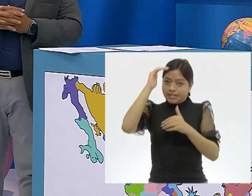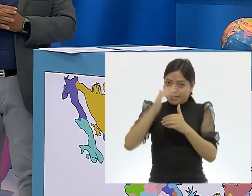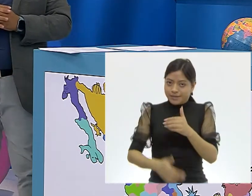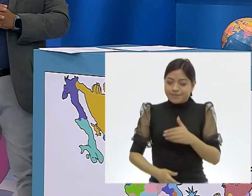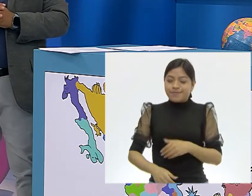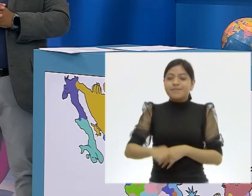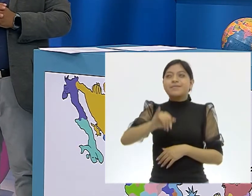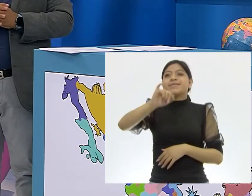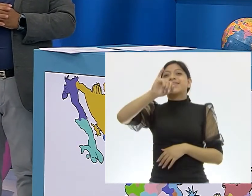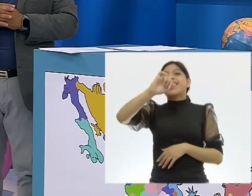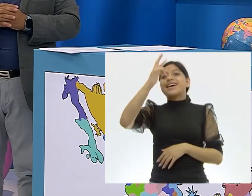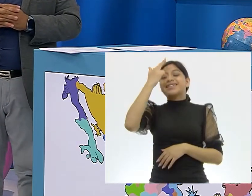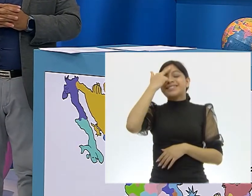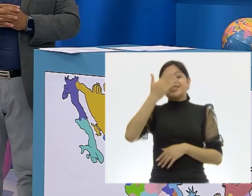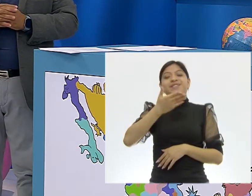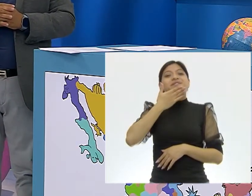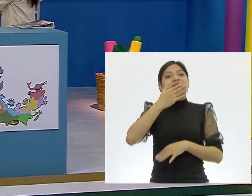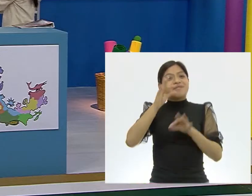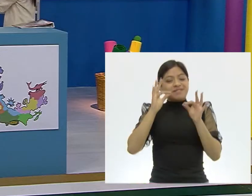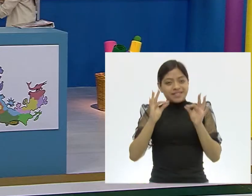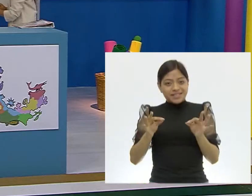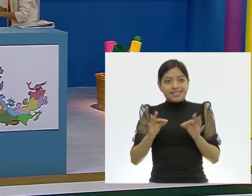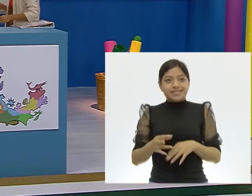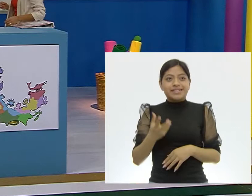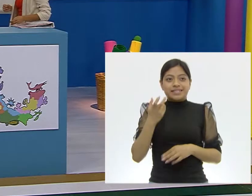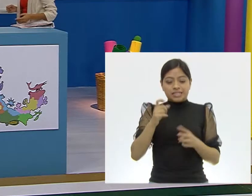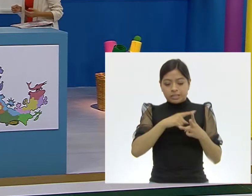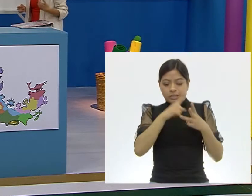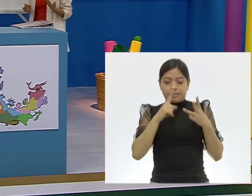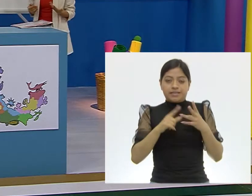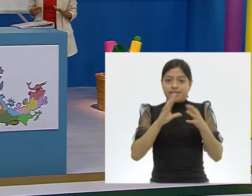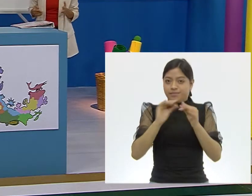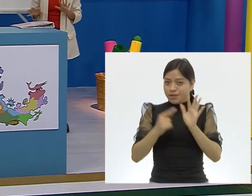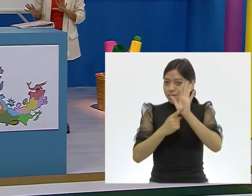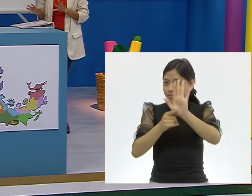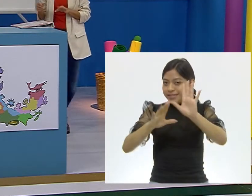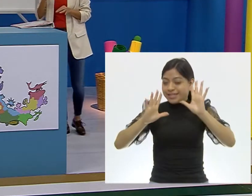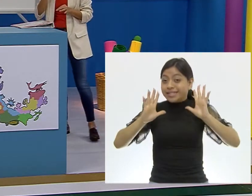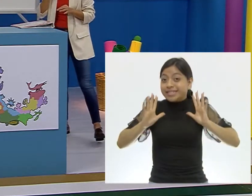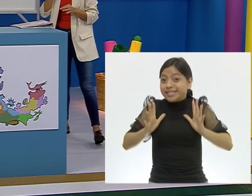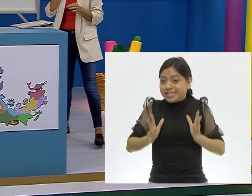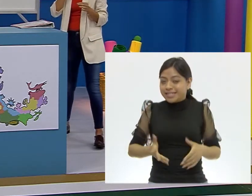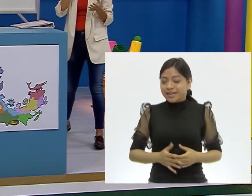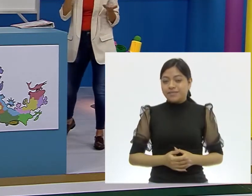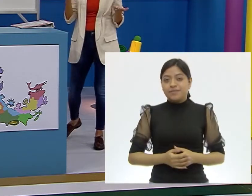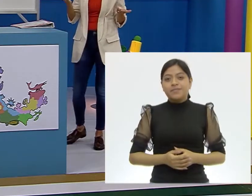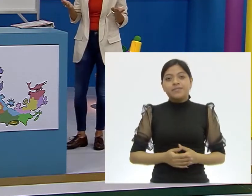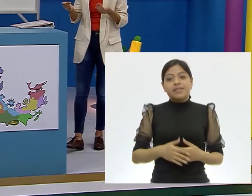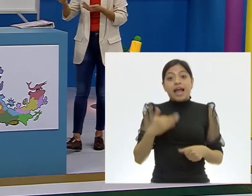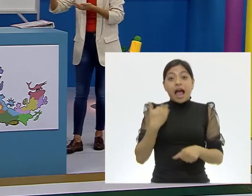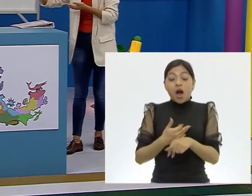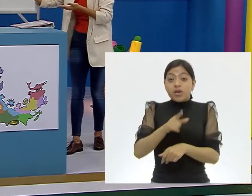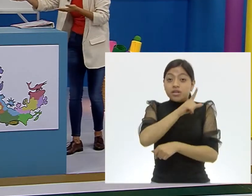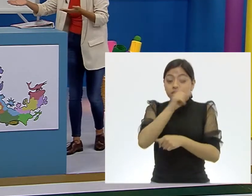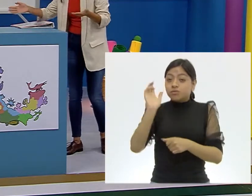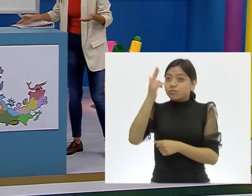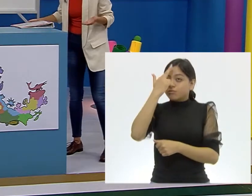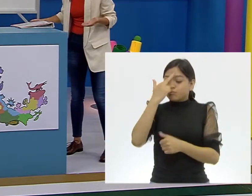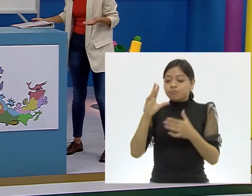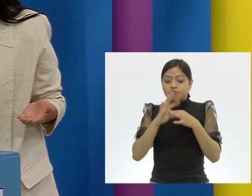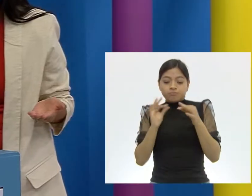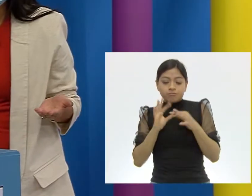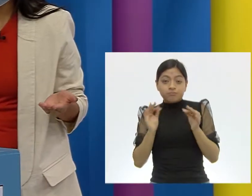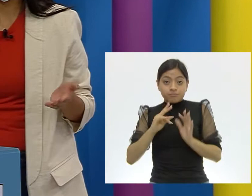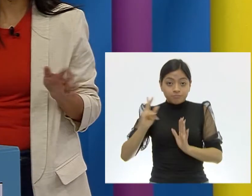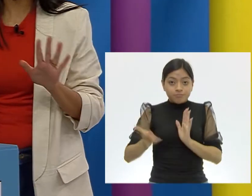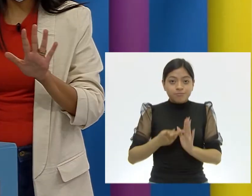Exactamente, me acuerdo perfectamente bien que ya habíamos visto estos 3. Y ahora la verdad es que ya repasándolos, pues los entiendo